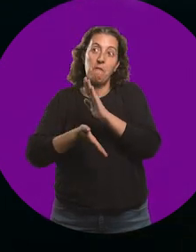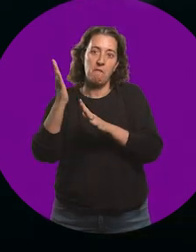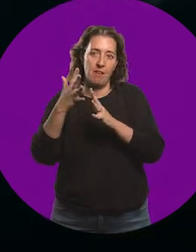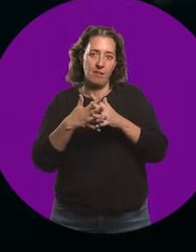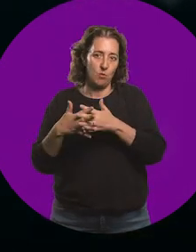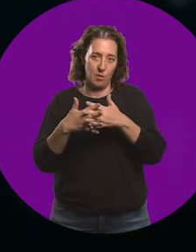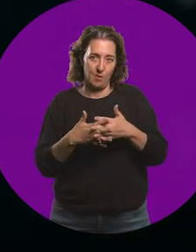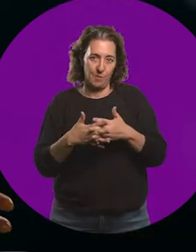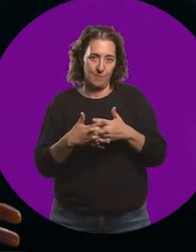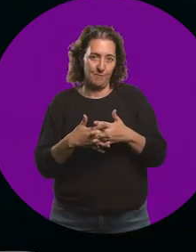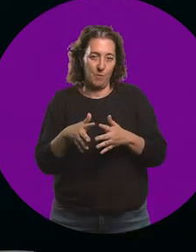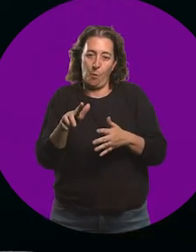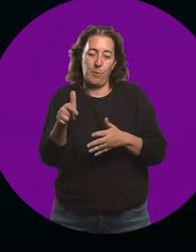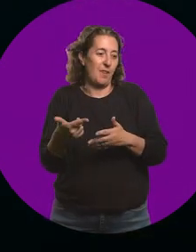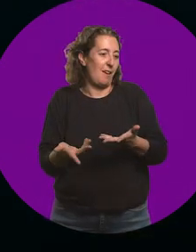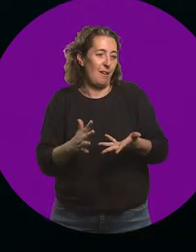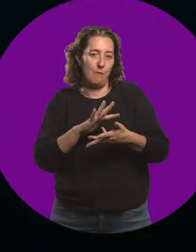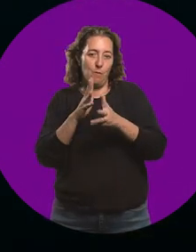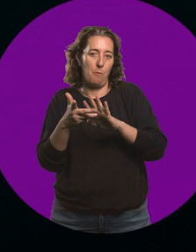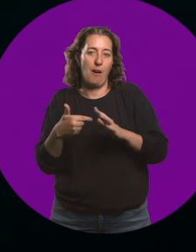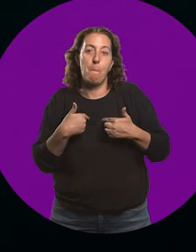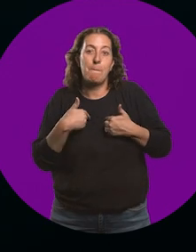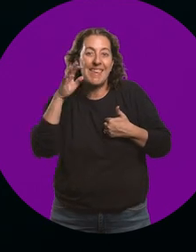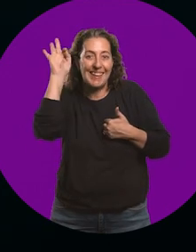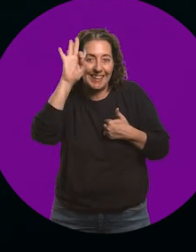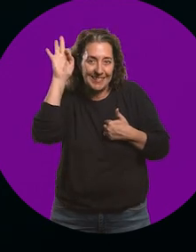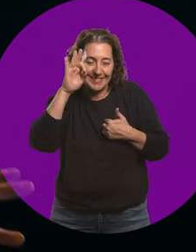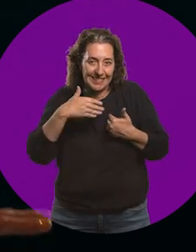no había forma que con el inglés que yo tenía